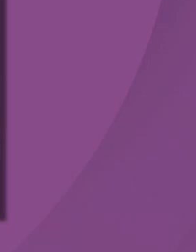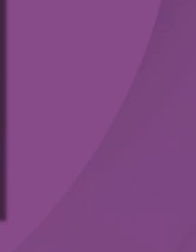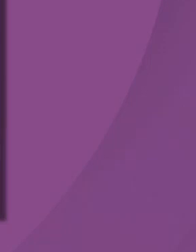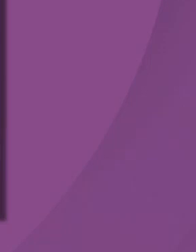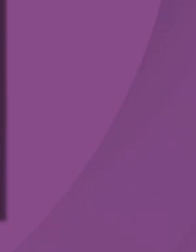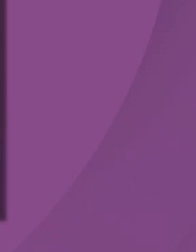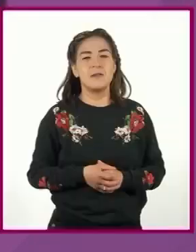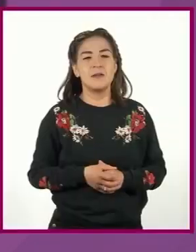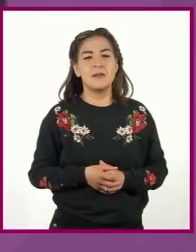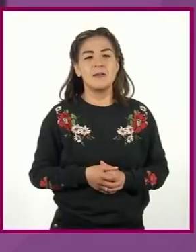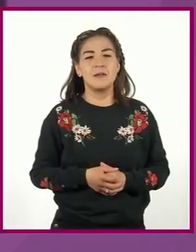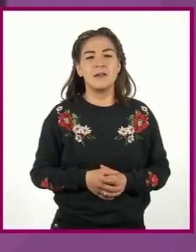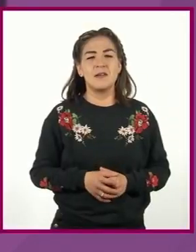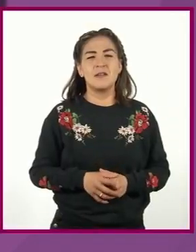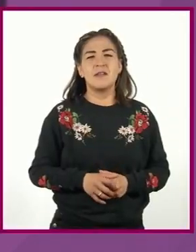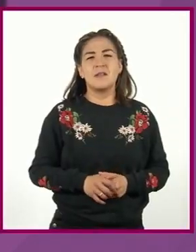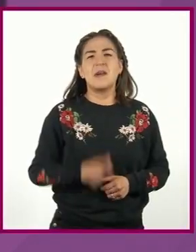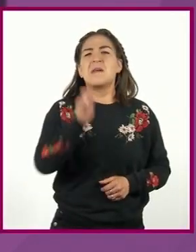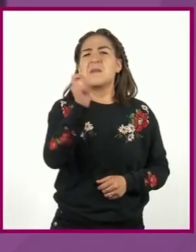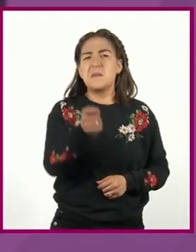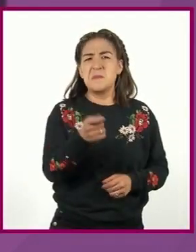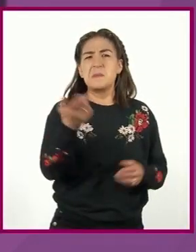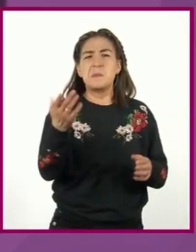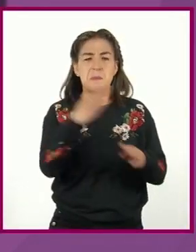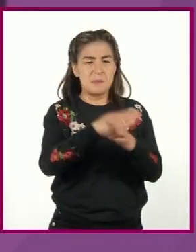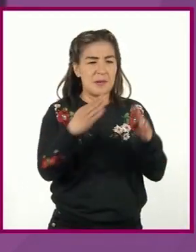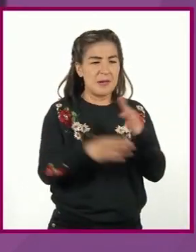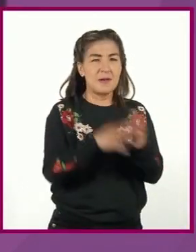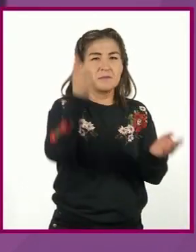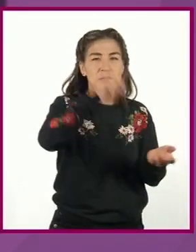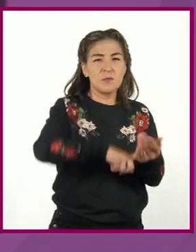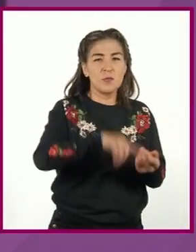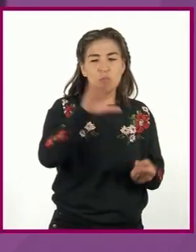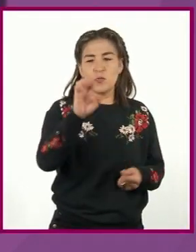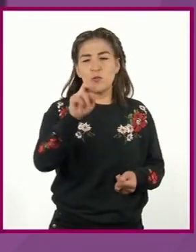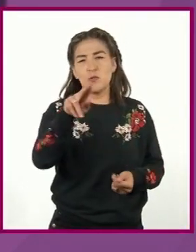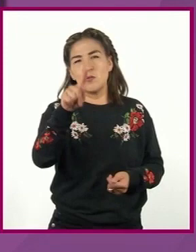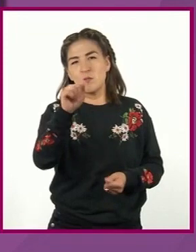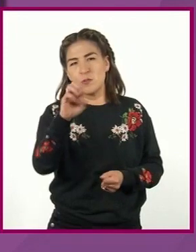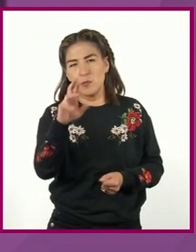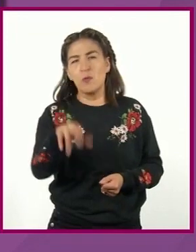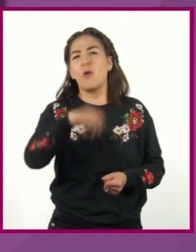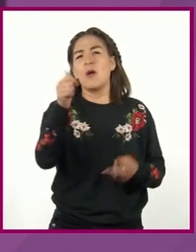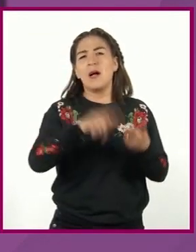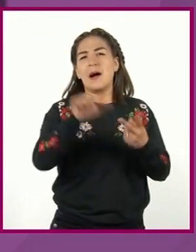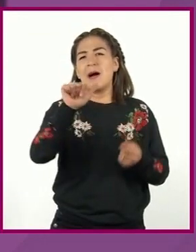¿Qué hace que un material sea conductor o aislante? Veamos.